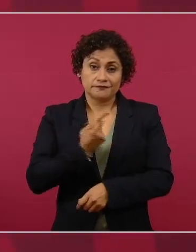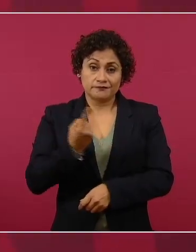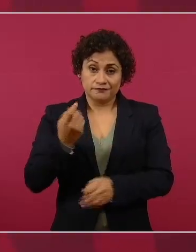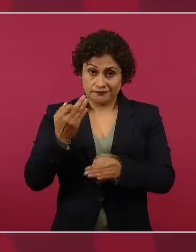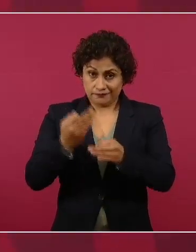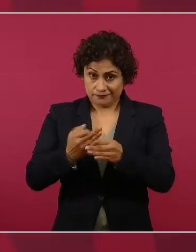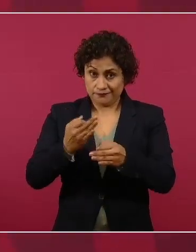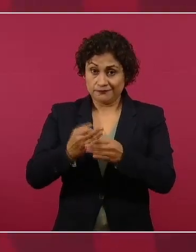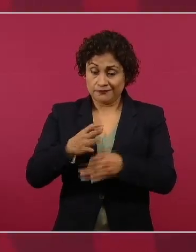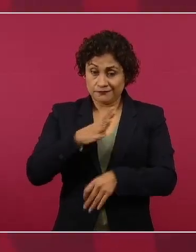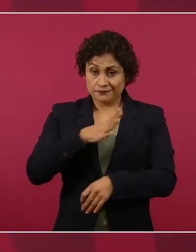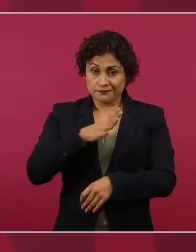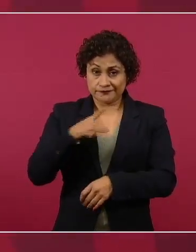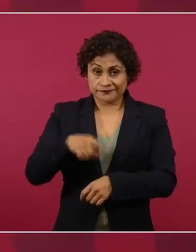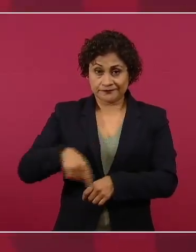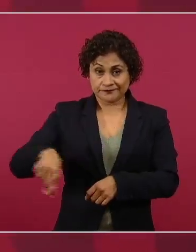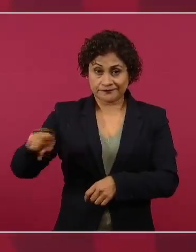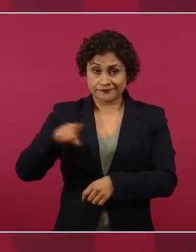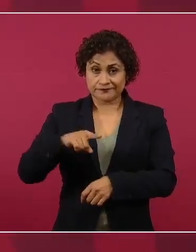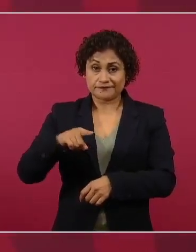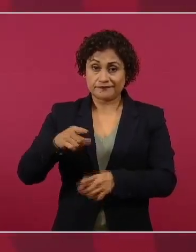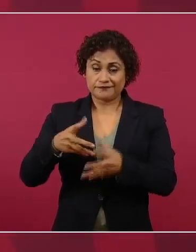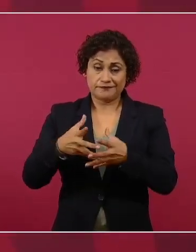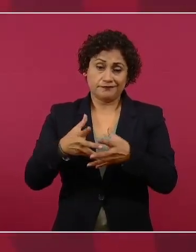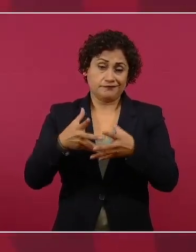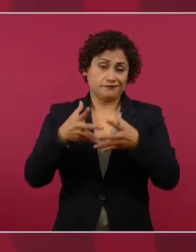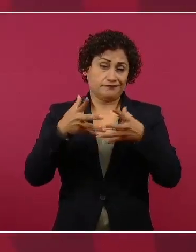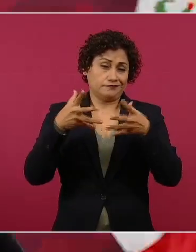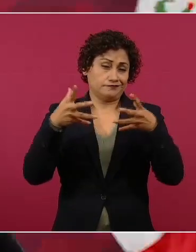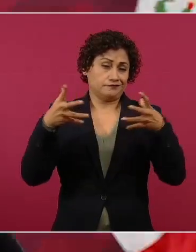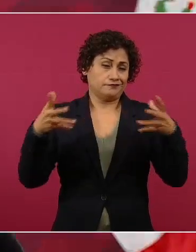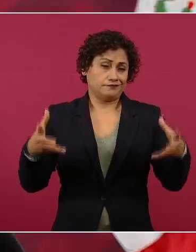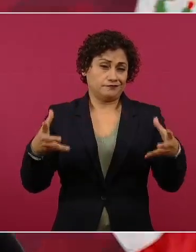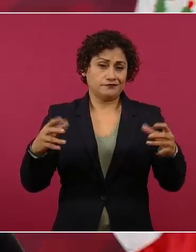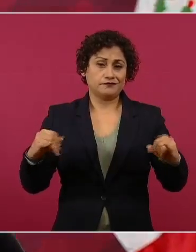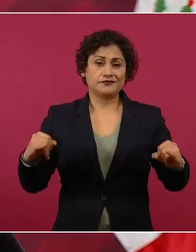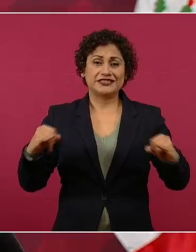tienen un gran aparato burocrático